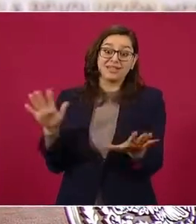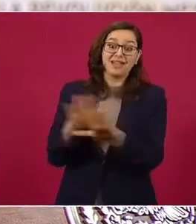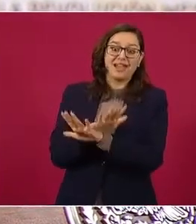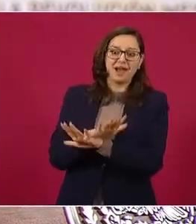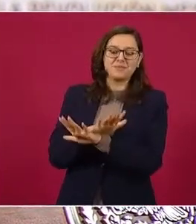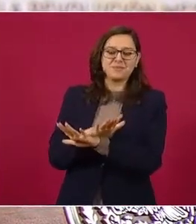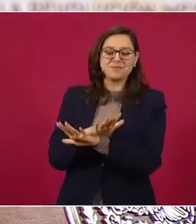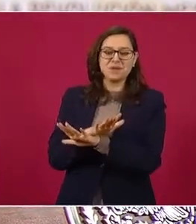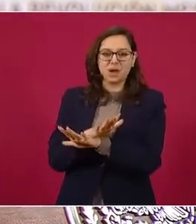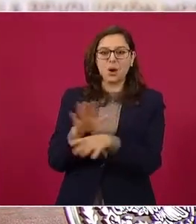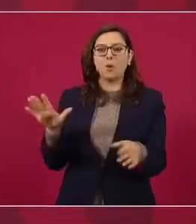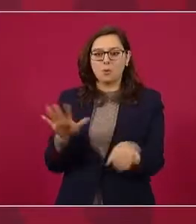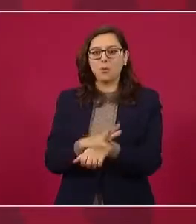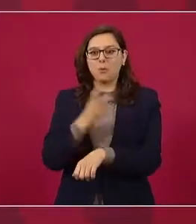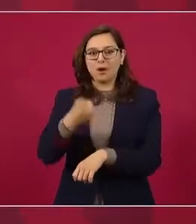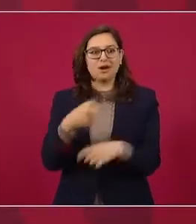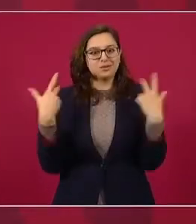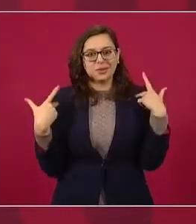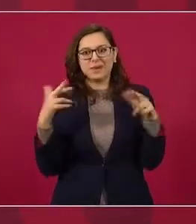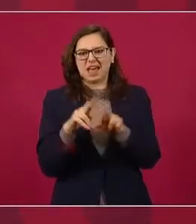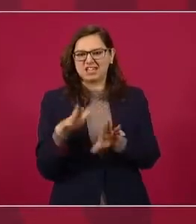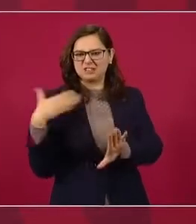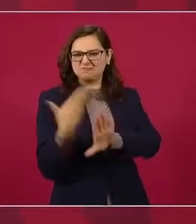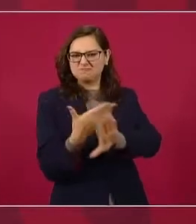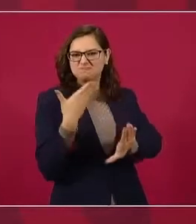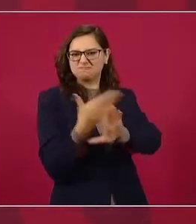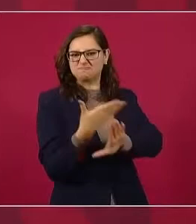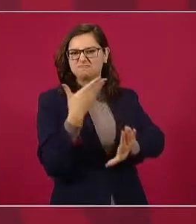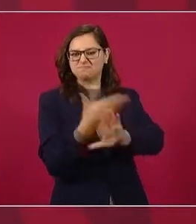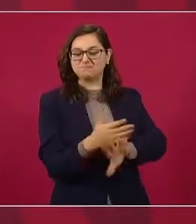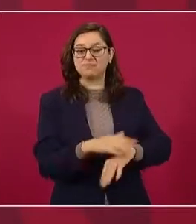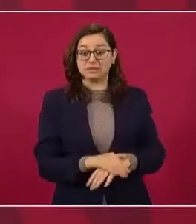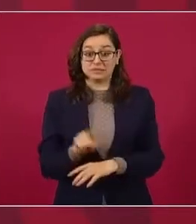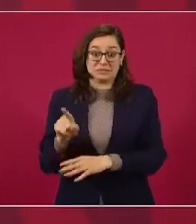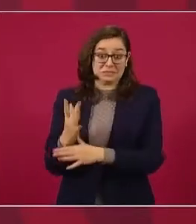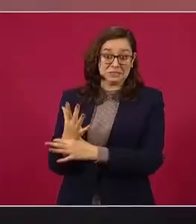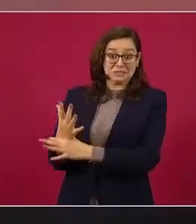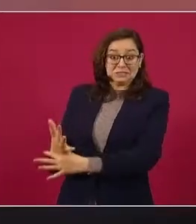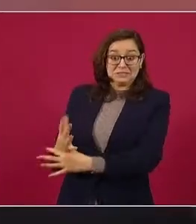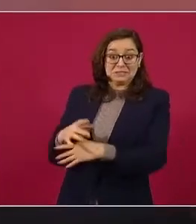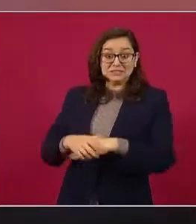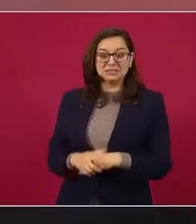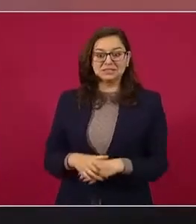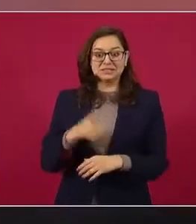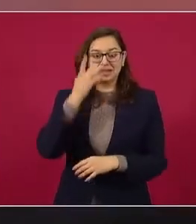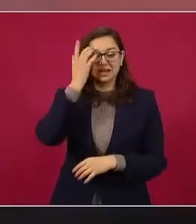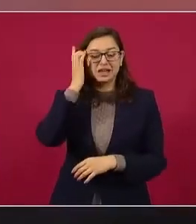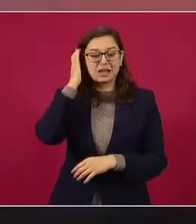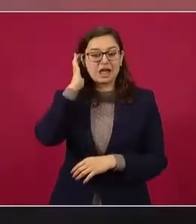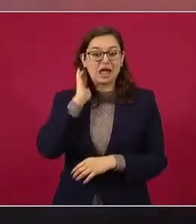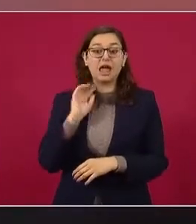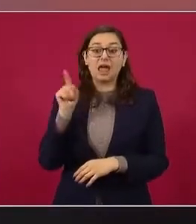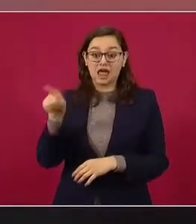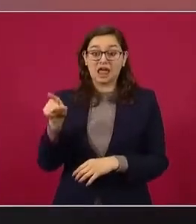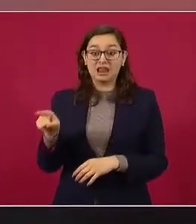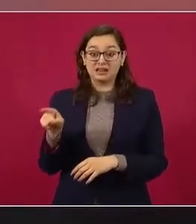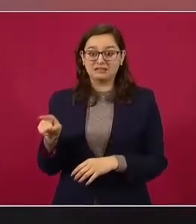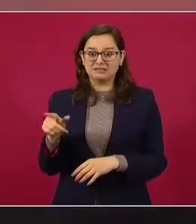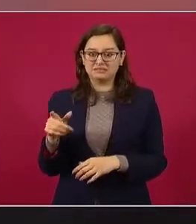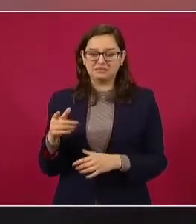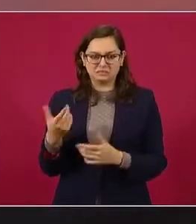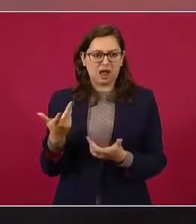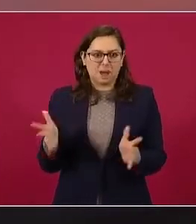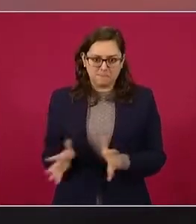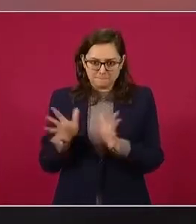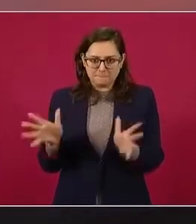y por eso el maltrato a los maestros, que él fue de los promotores de esa